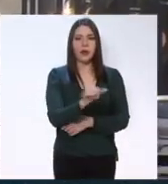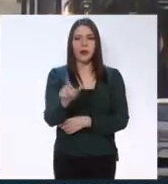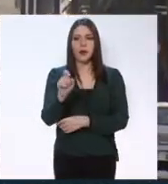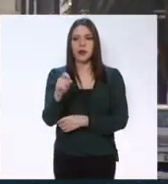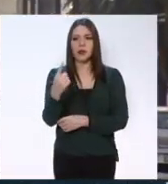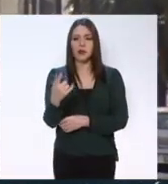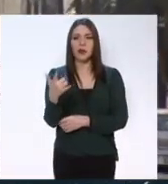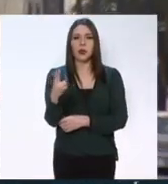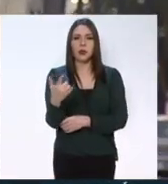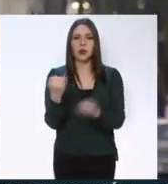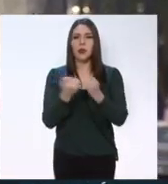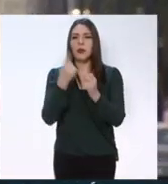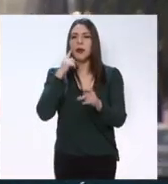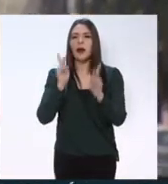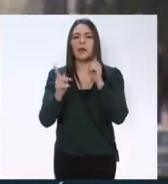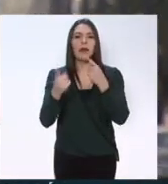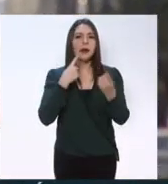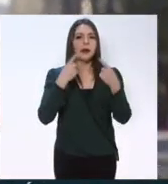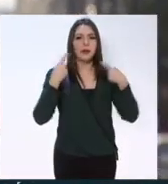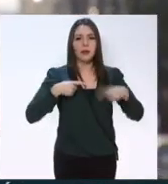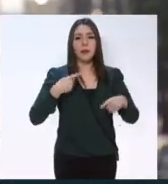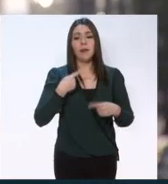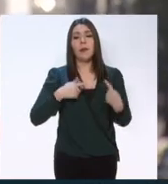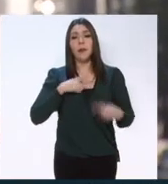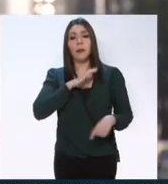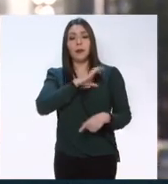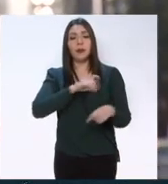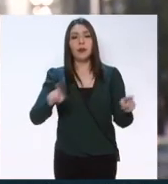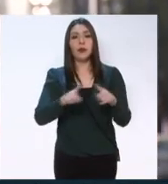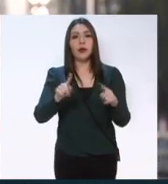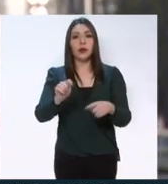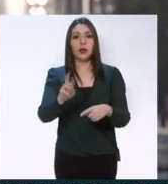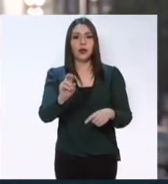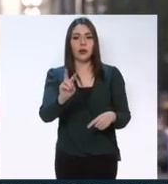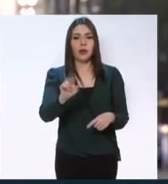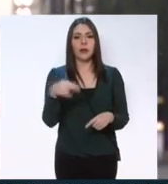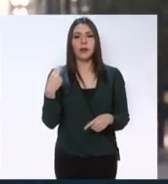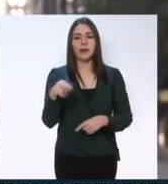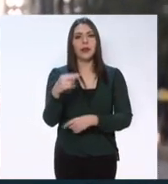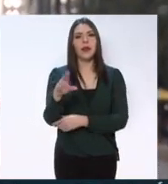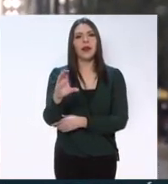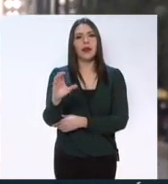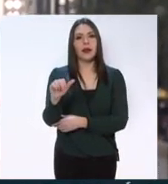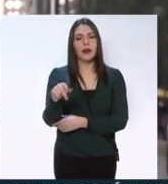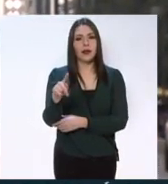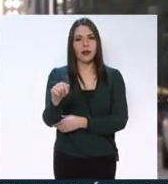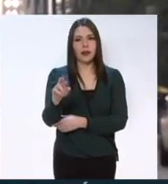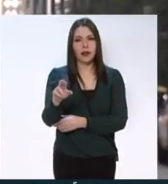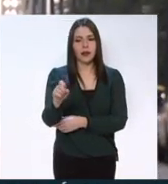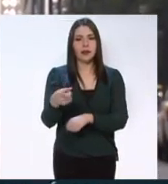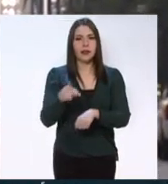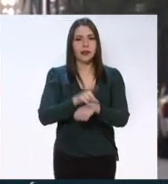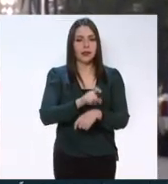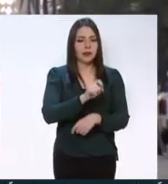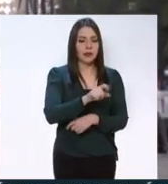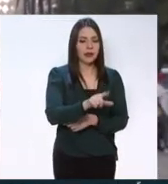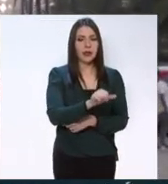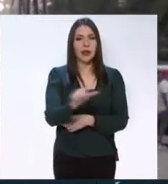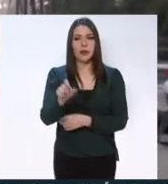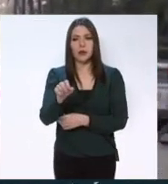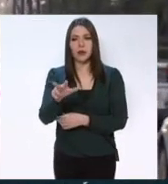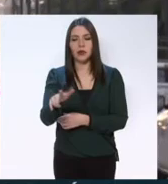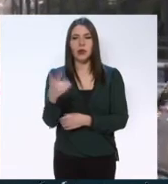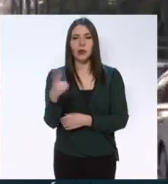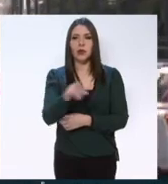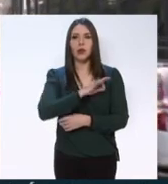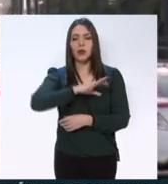21 de julio. Y para los amantes de la trova, también estará Cantares, del 27 al 28 de julio, en donde podrán disfrutar